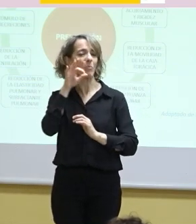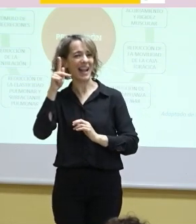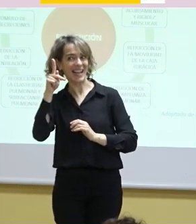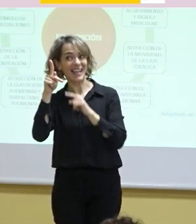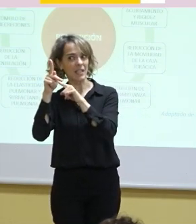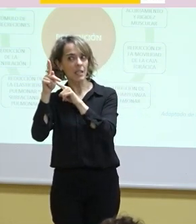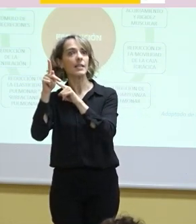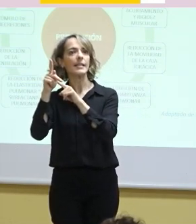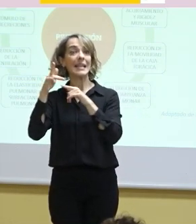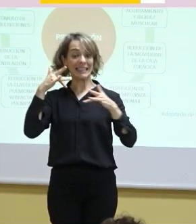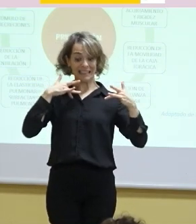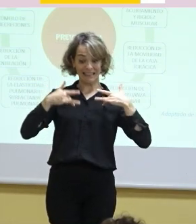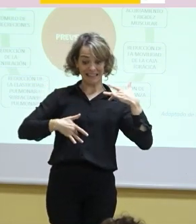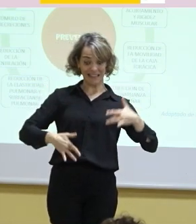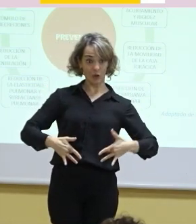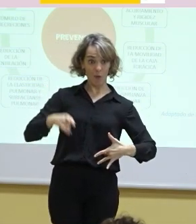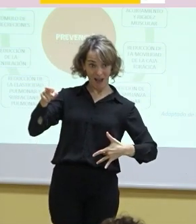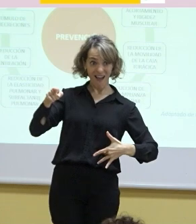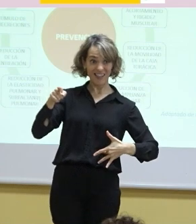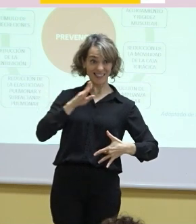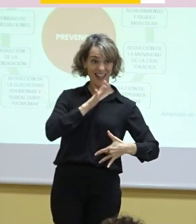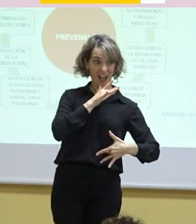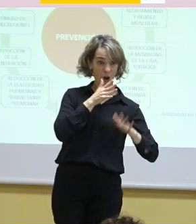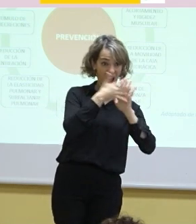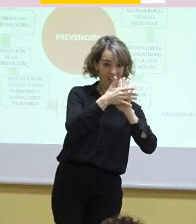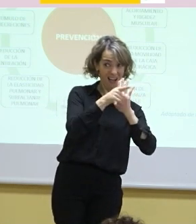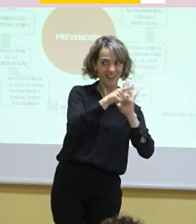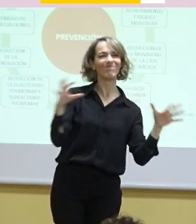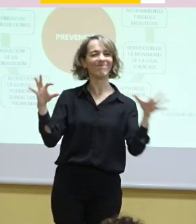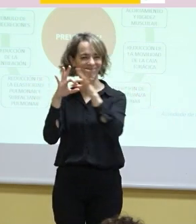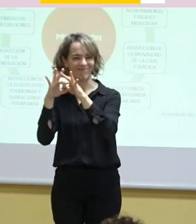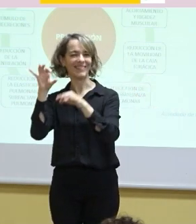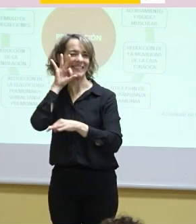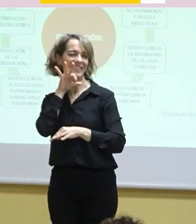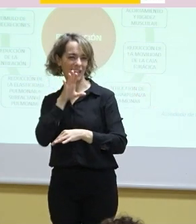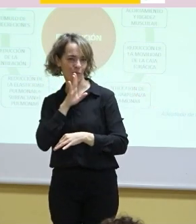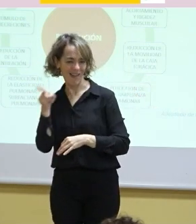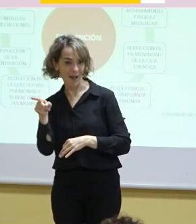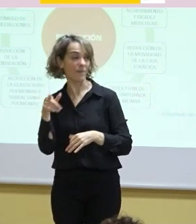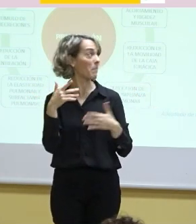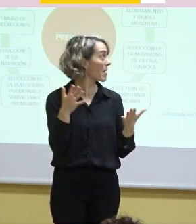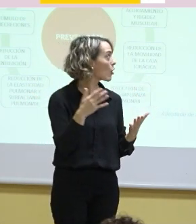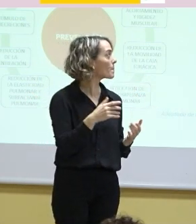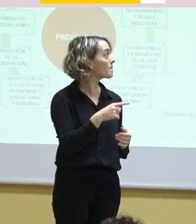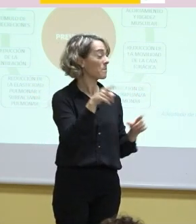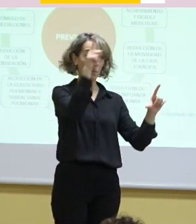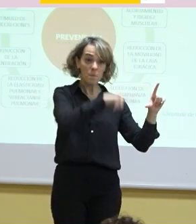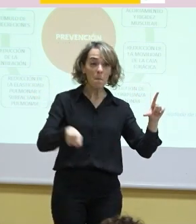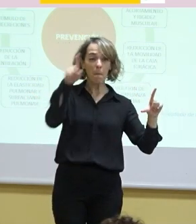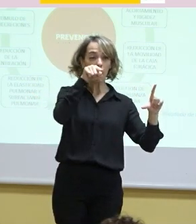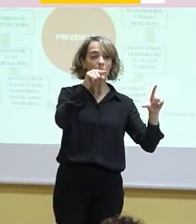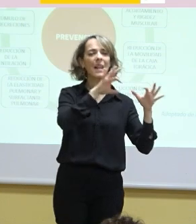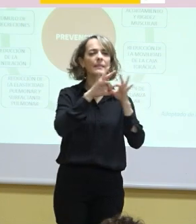de la sintomatología que vamos a comentar en esta rueda, pero esta rueda es para